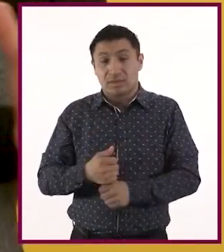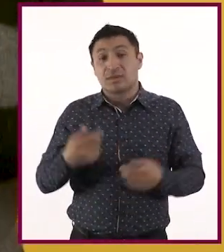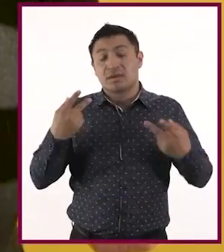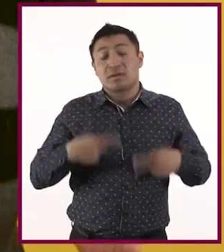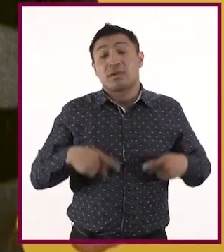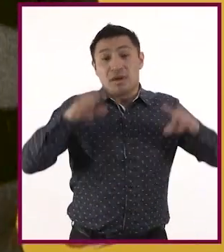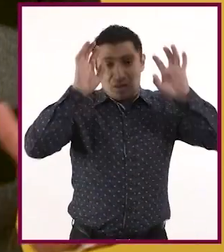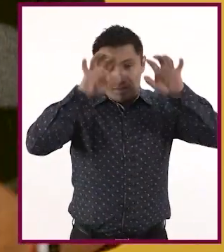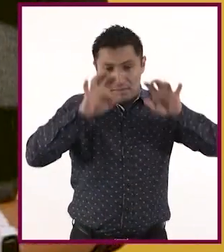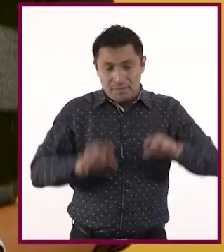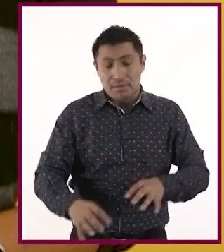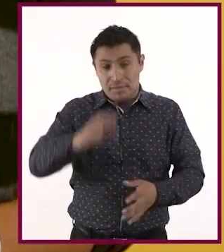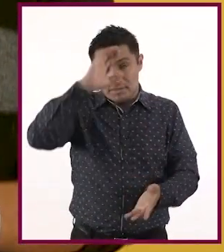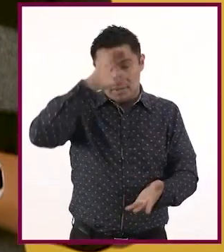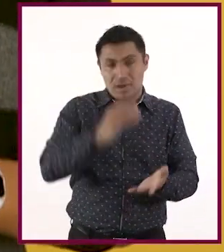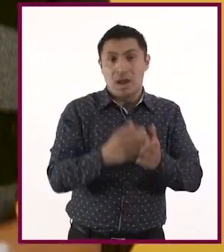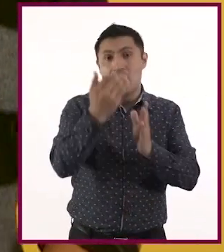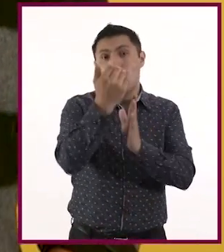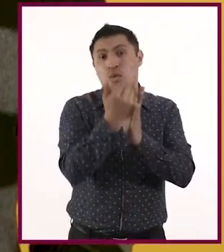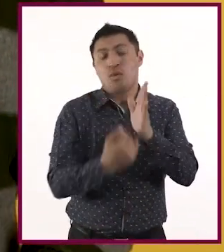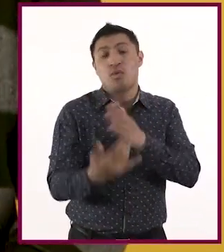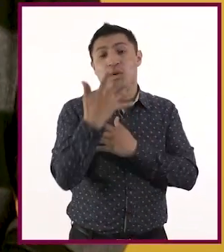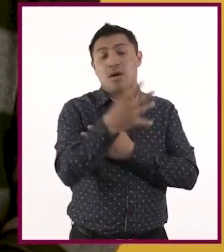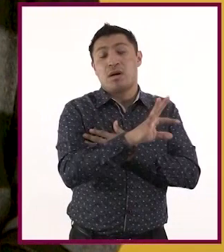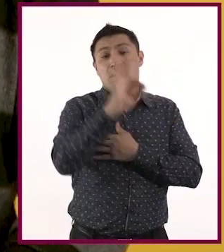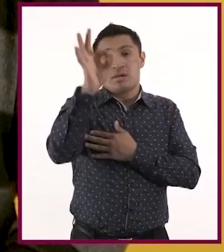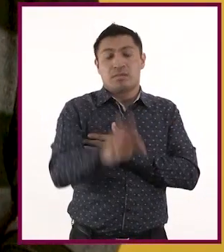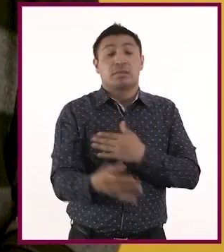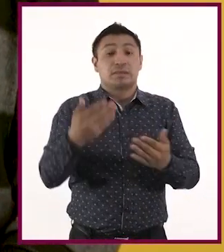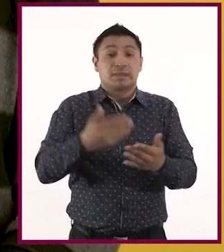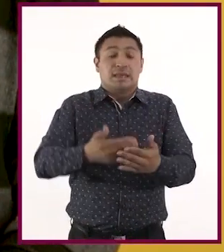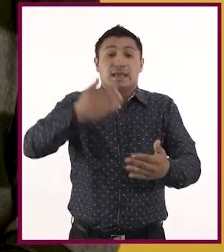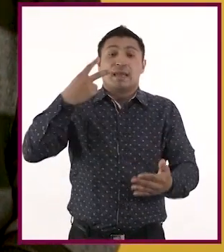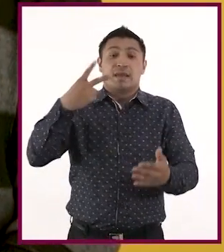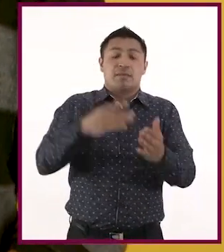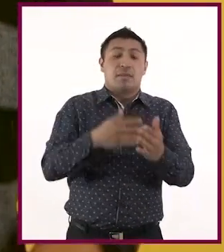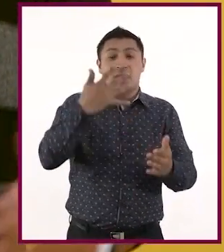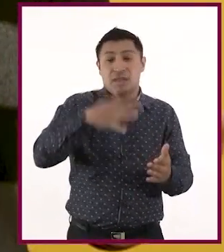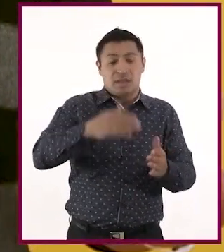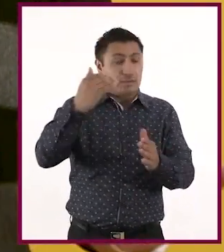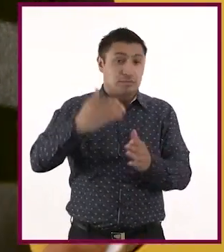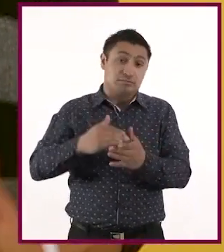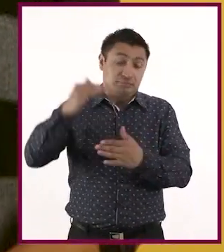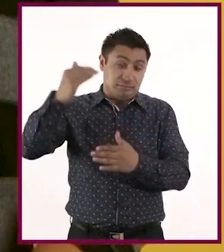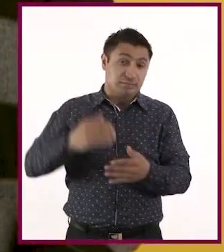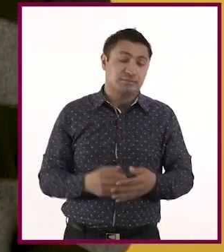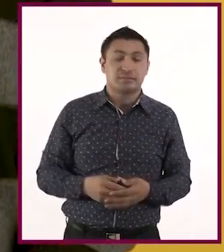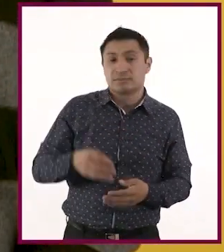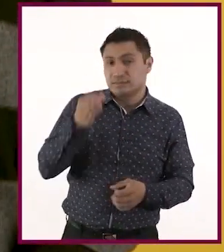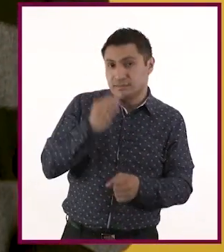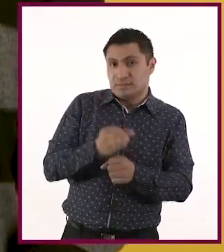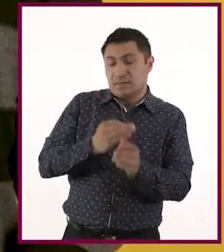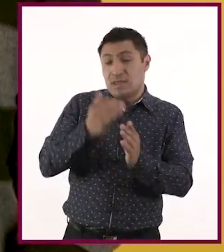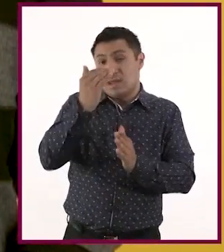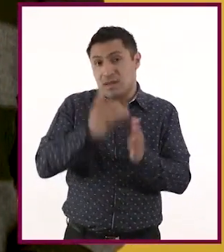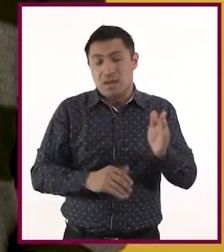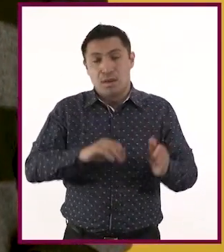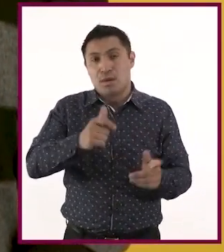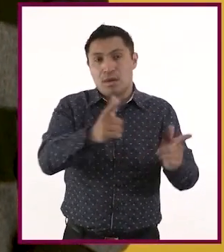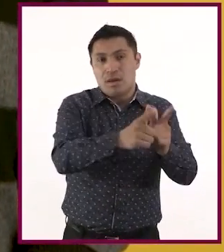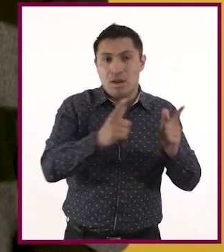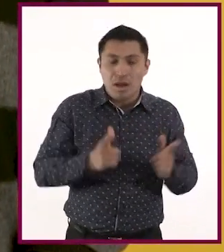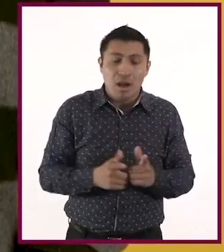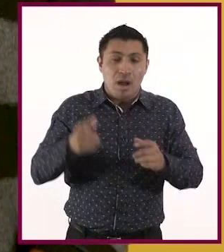la religión católica descendió un 5% con respecto a 2010. Por otro lado, los grupos protestantes y